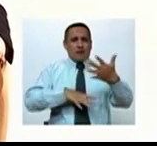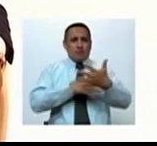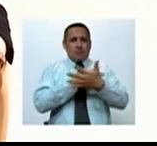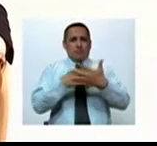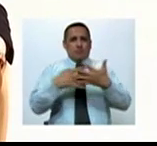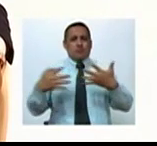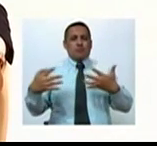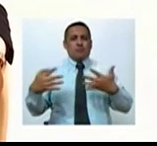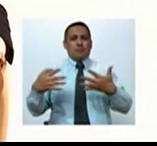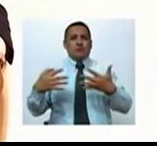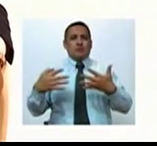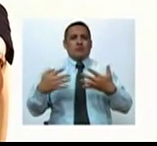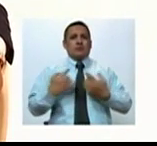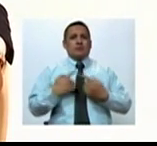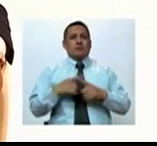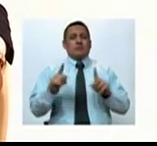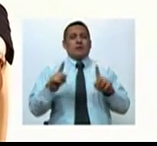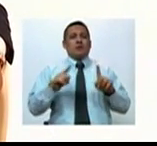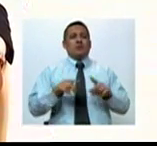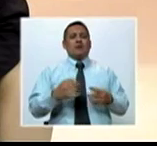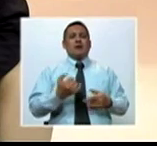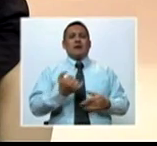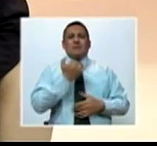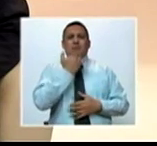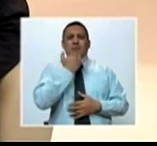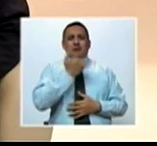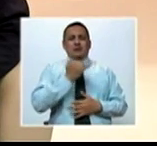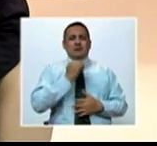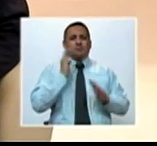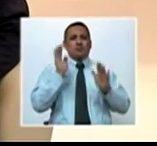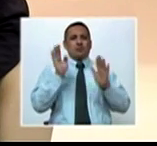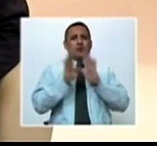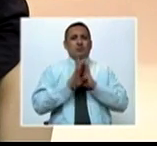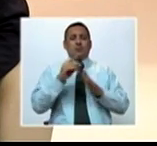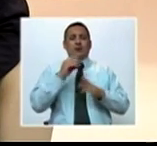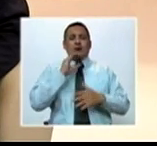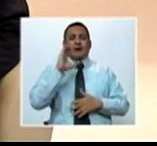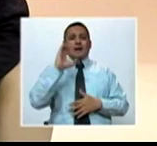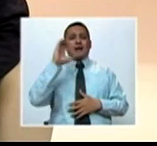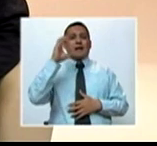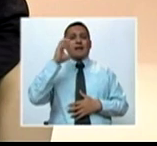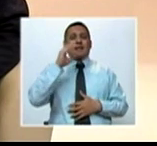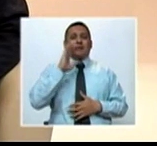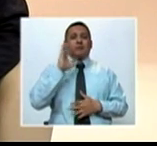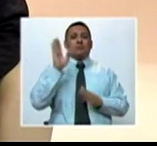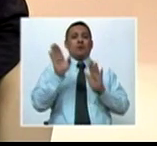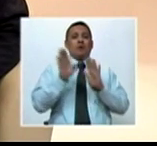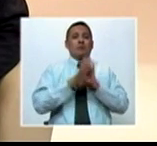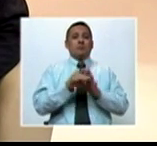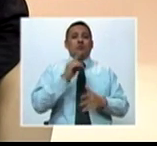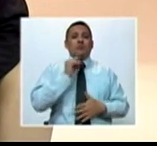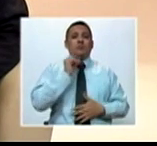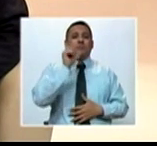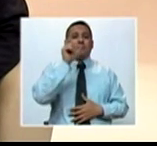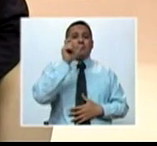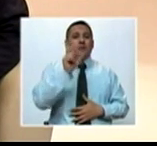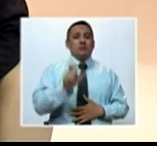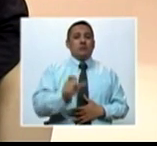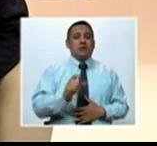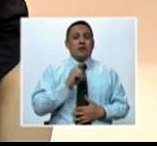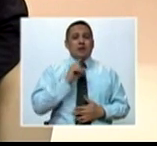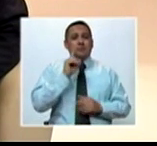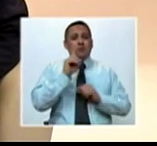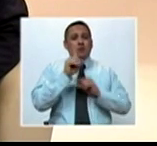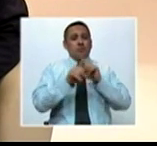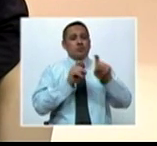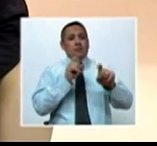¿Y qué pasa si el canal en cambio contrata a un consultor de imagen para